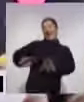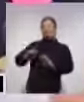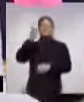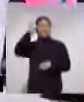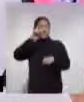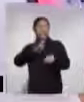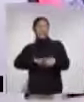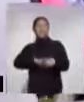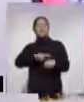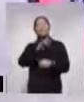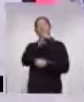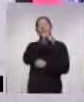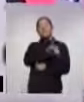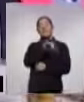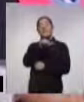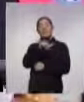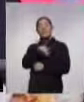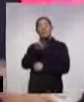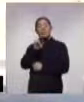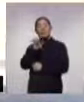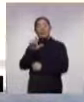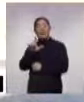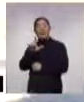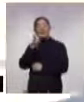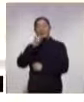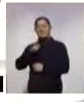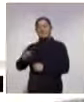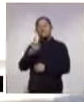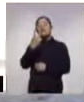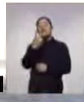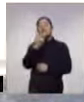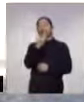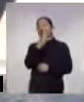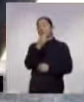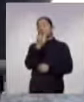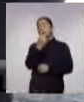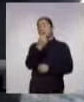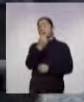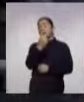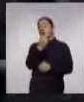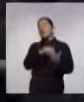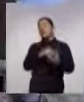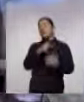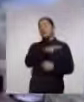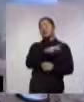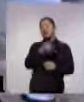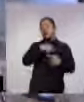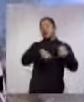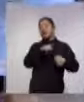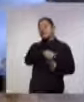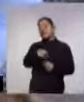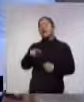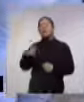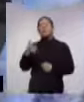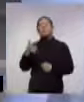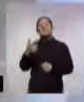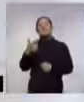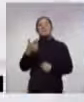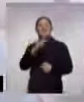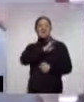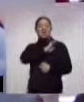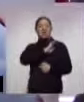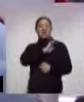destacó que desde el inicio de ruta en noviembre del año pasado, más de 1.700 personas de 15 municipios han sido